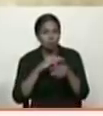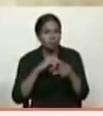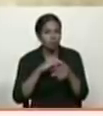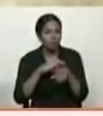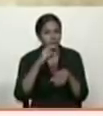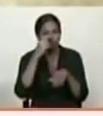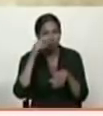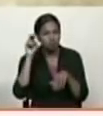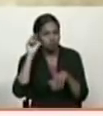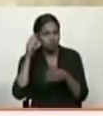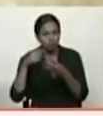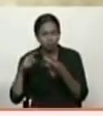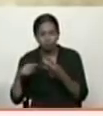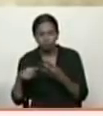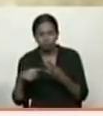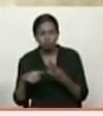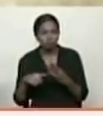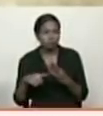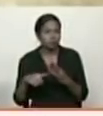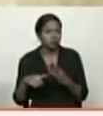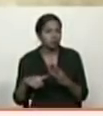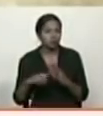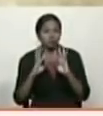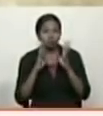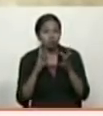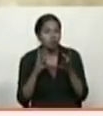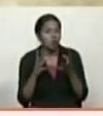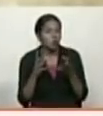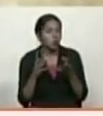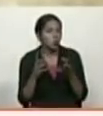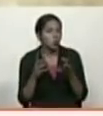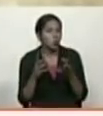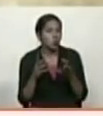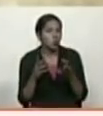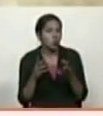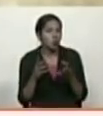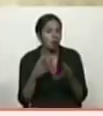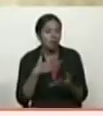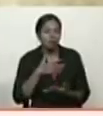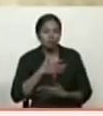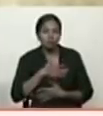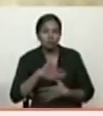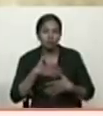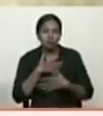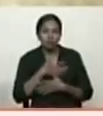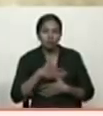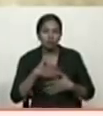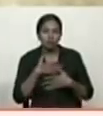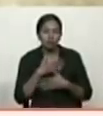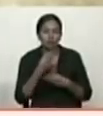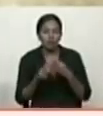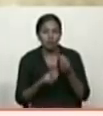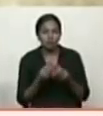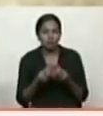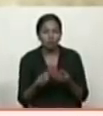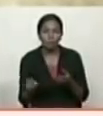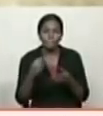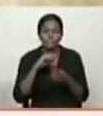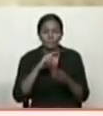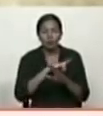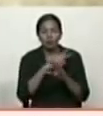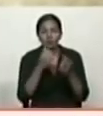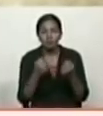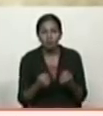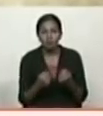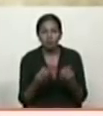cancilleres, expresaron su satisfacción y la necesidad de activar con más fuerza el grupo que se creó en